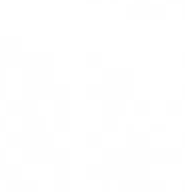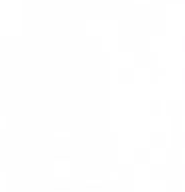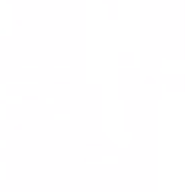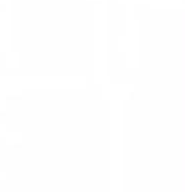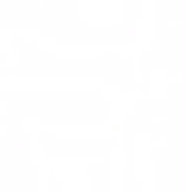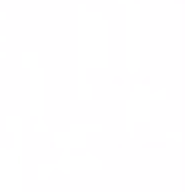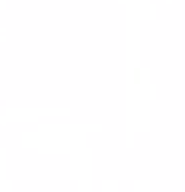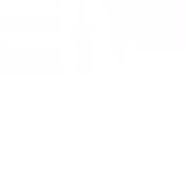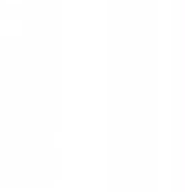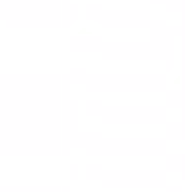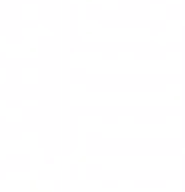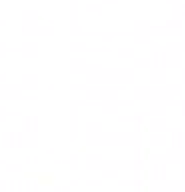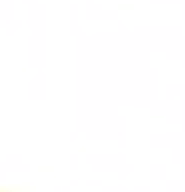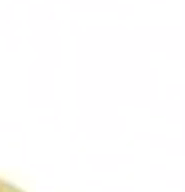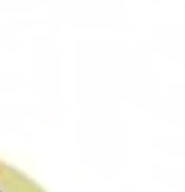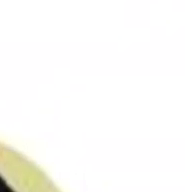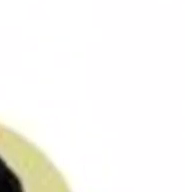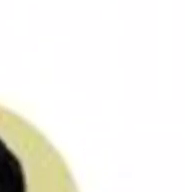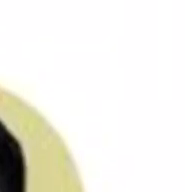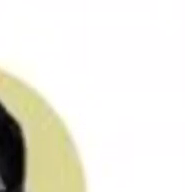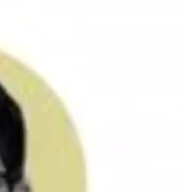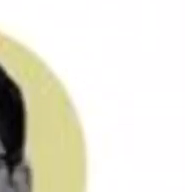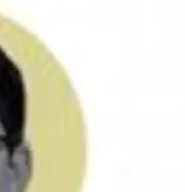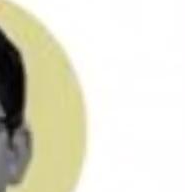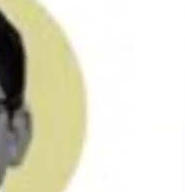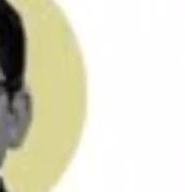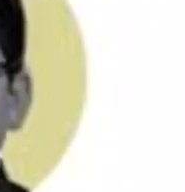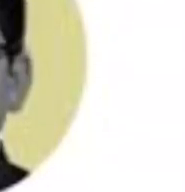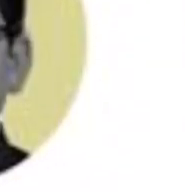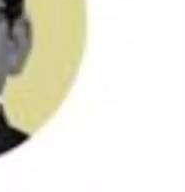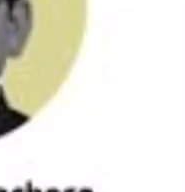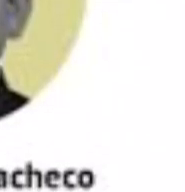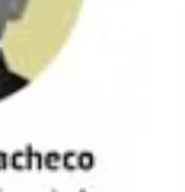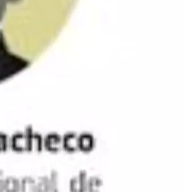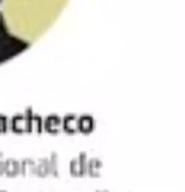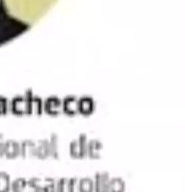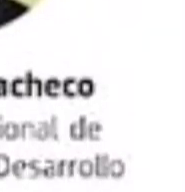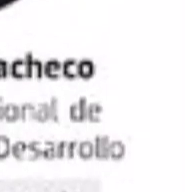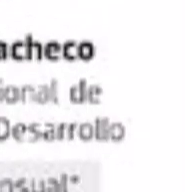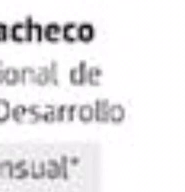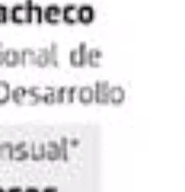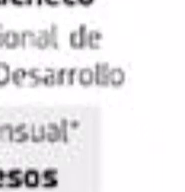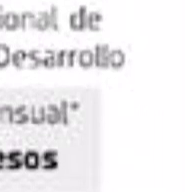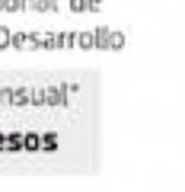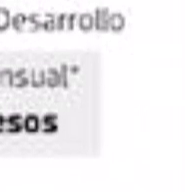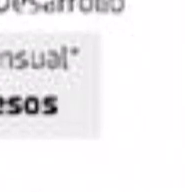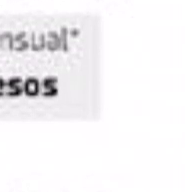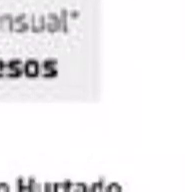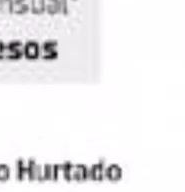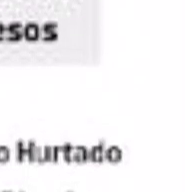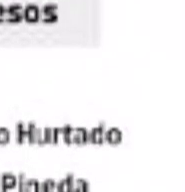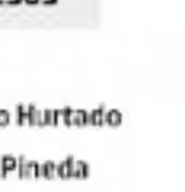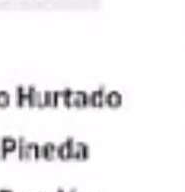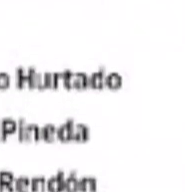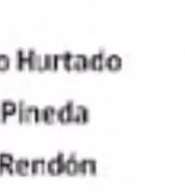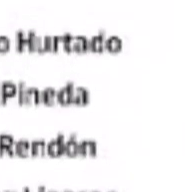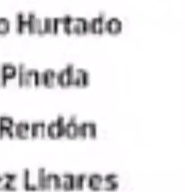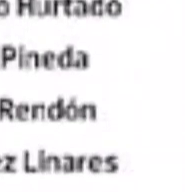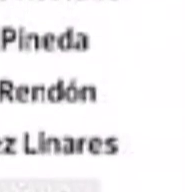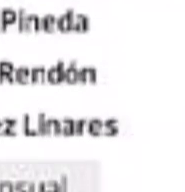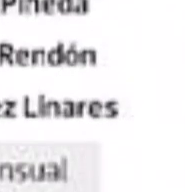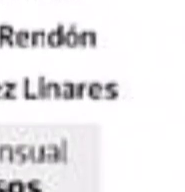no violenta el precepto del Estado laico? Pues mientras no hagan una función que